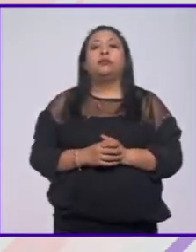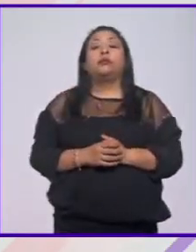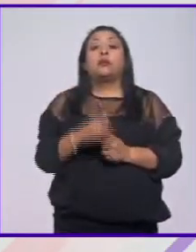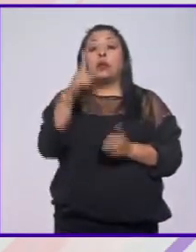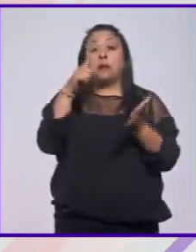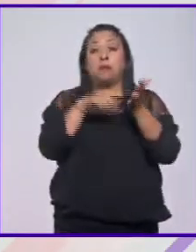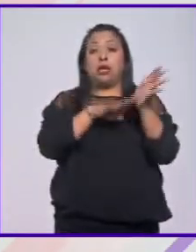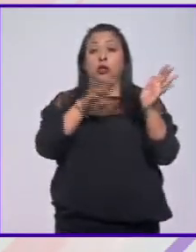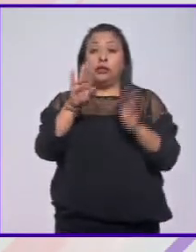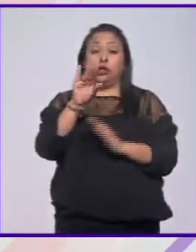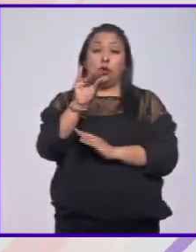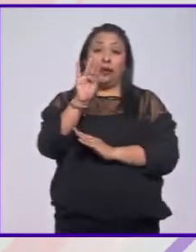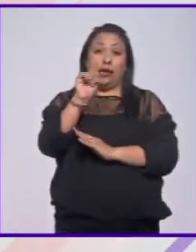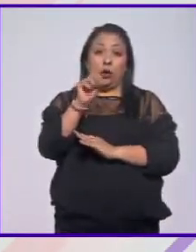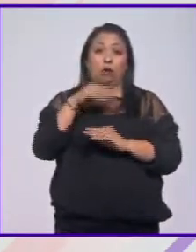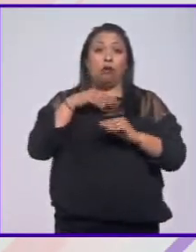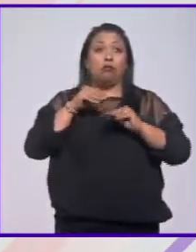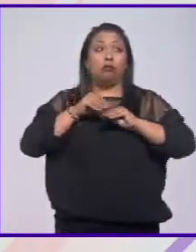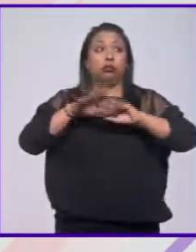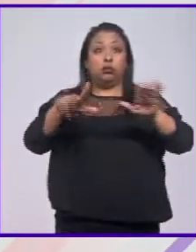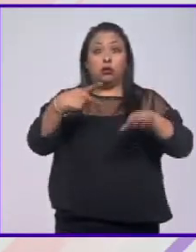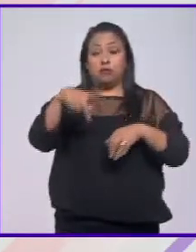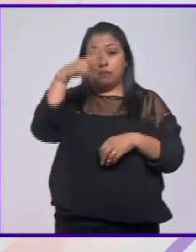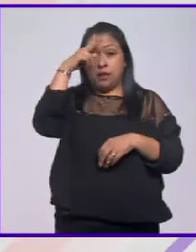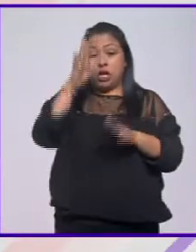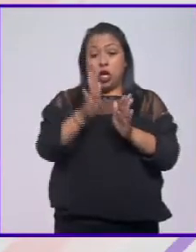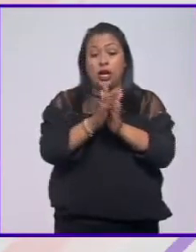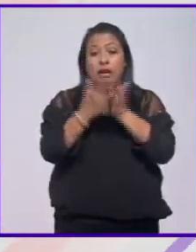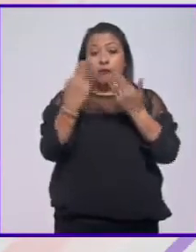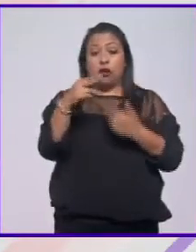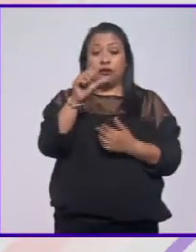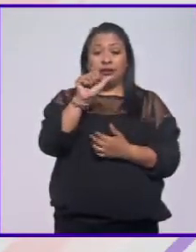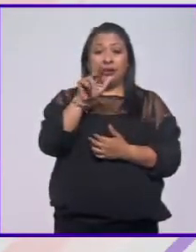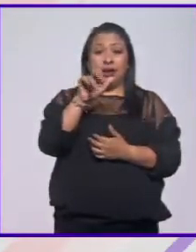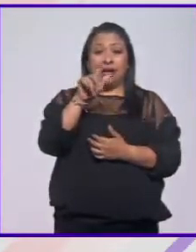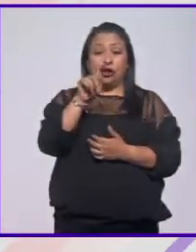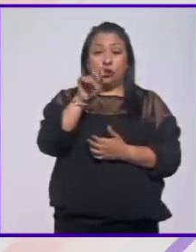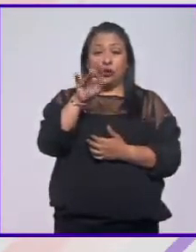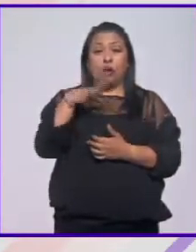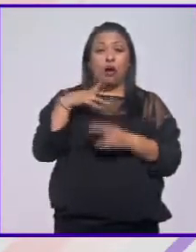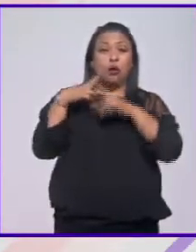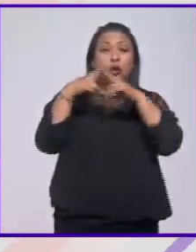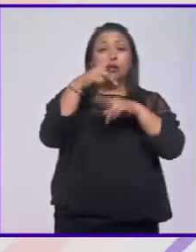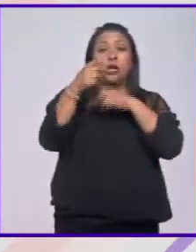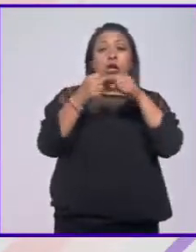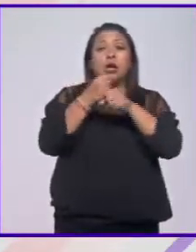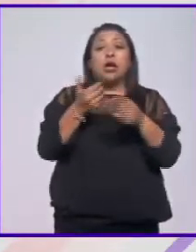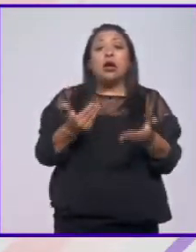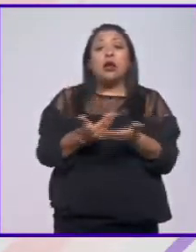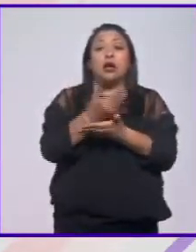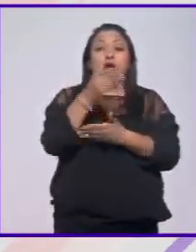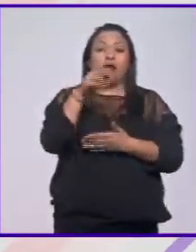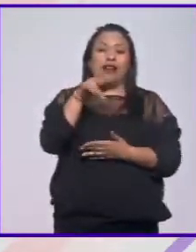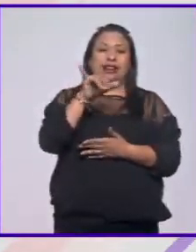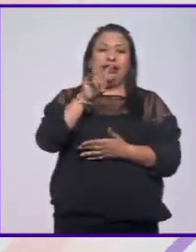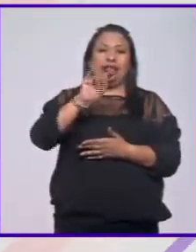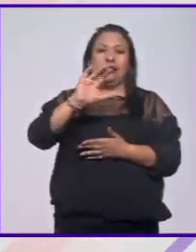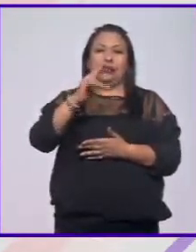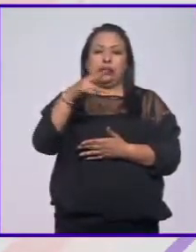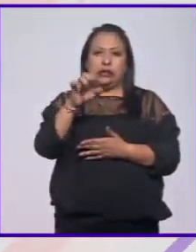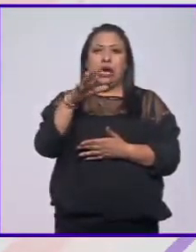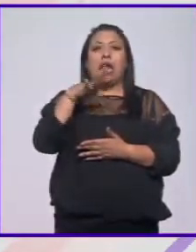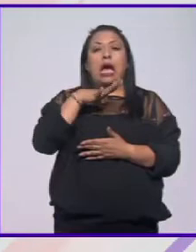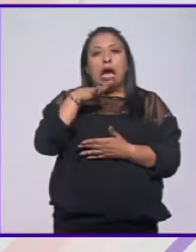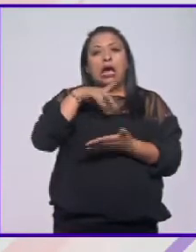En 1999 se publicó en México el libro Zaratustra, que conmemoró los 100 años del nacimiento de Friedrich Nietzsche y que